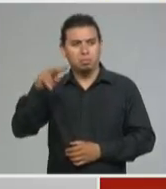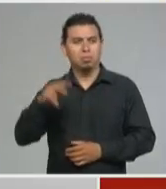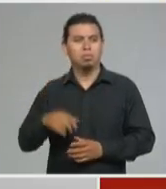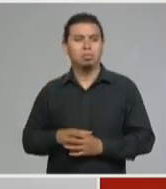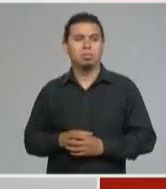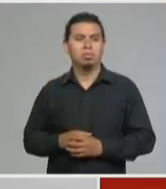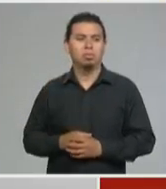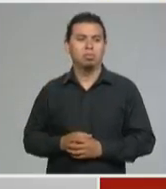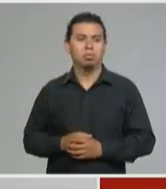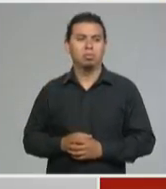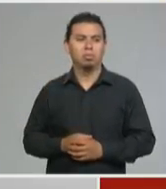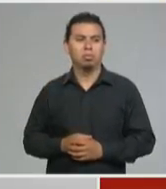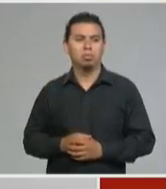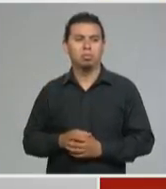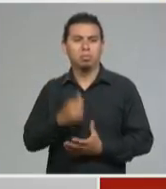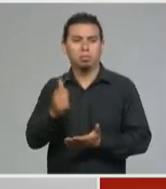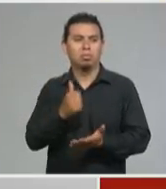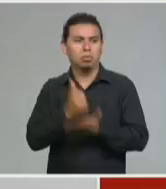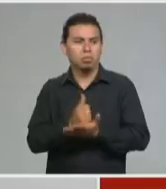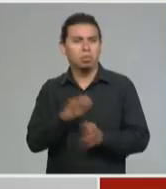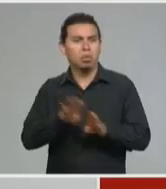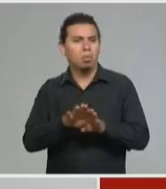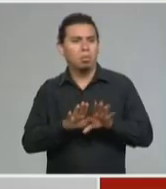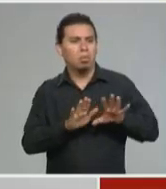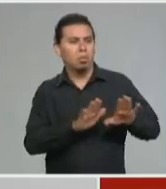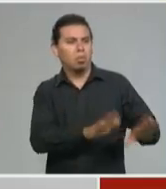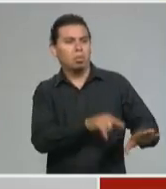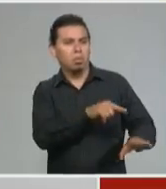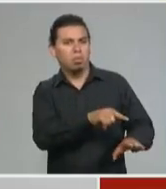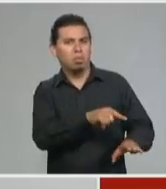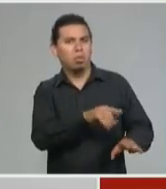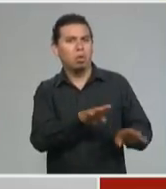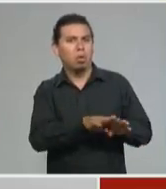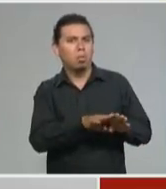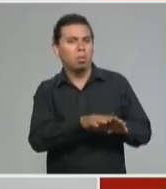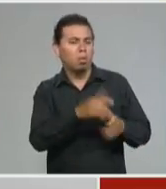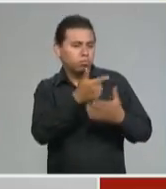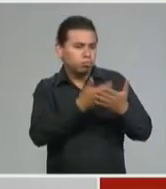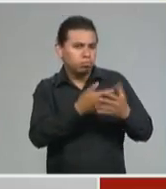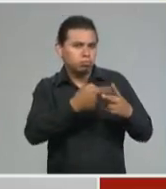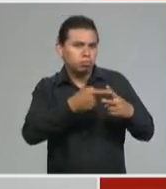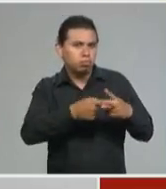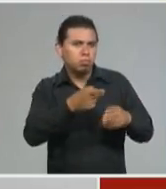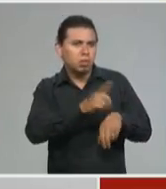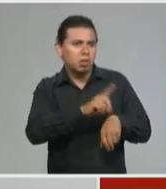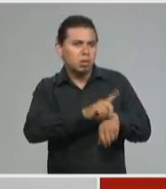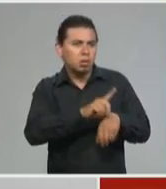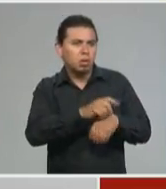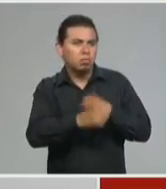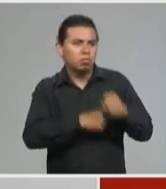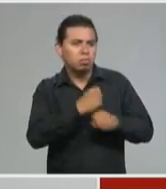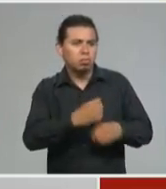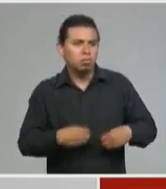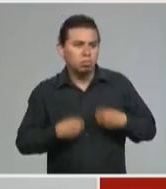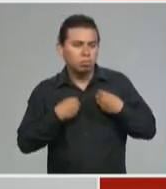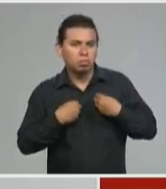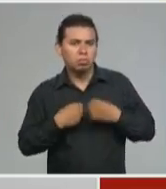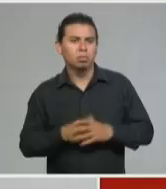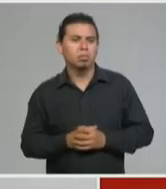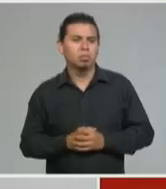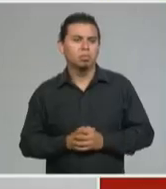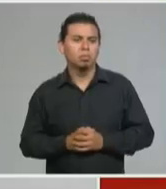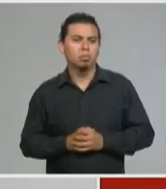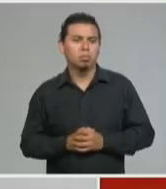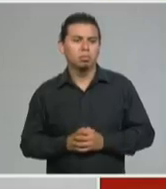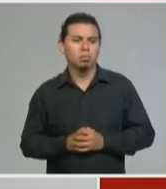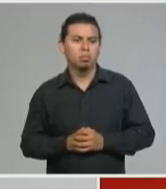afirmó que era una ciudad deseada para terminar los días. Para su paisano Eulalio Ferrer Rodríguez,